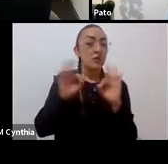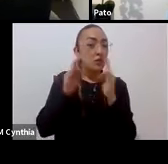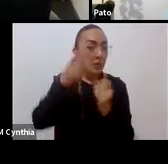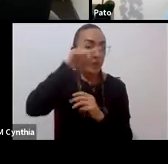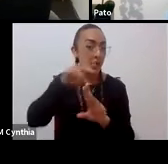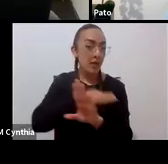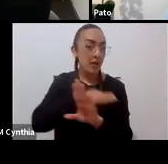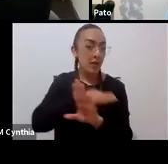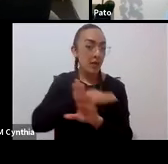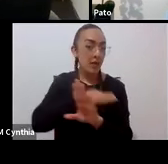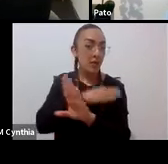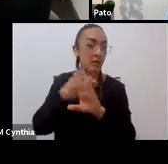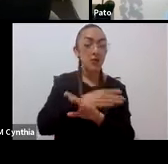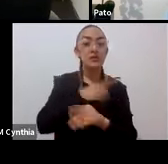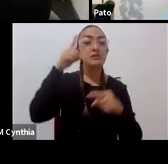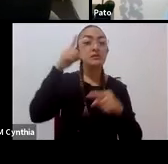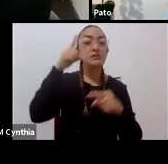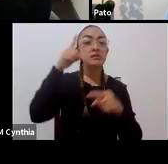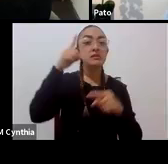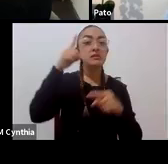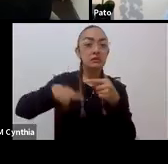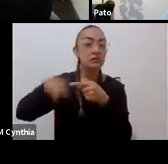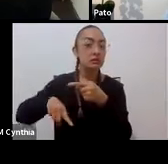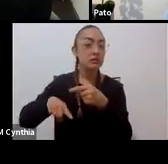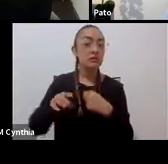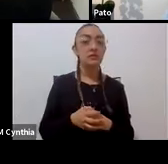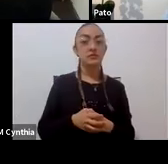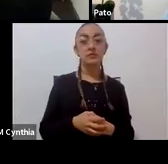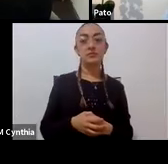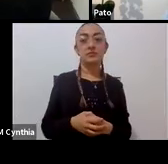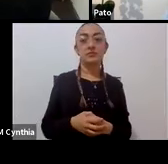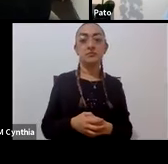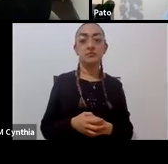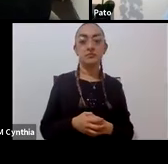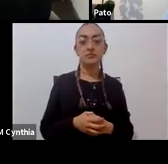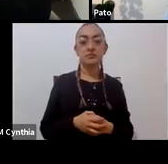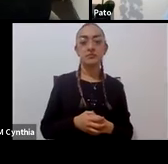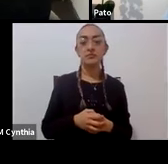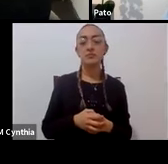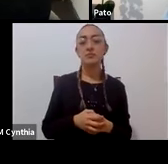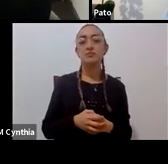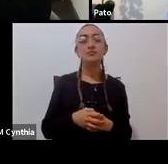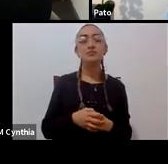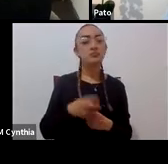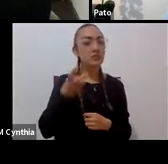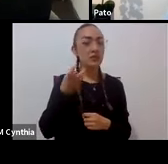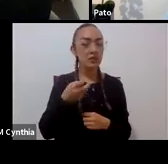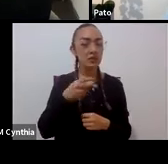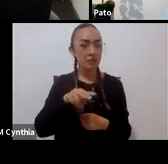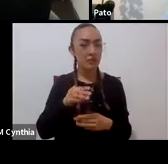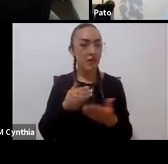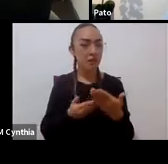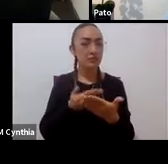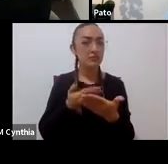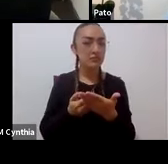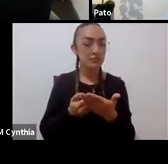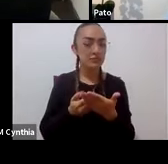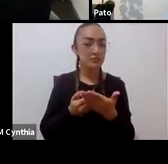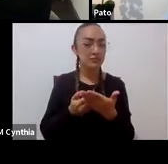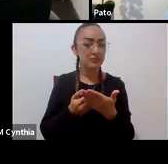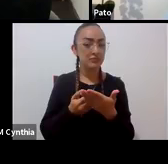los procesos de violencia. No es un planteamiento inocente, es un planteamiento a